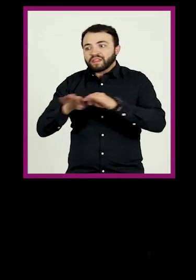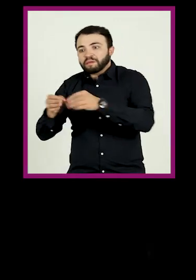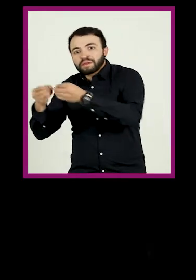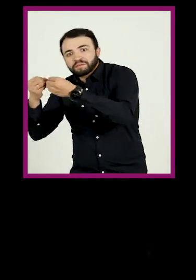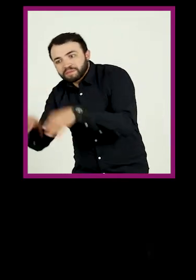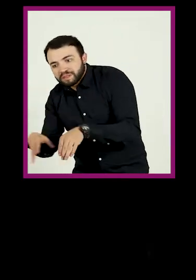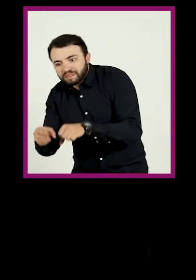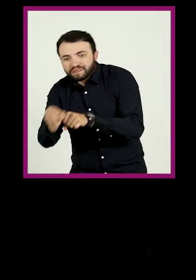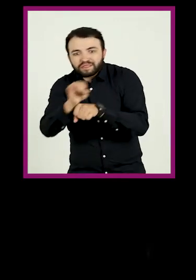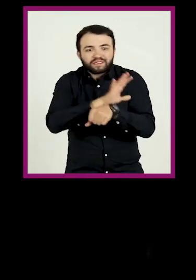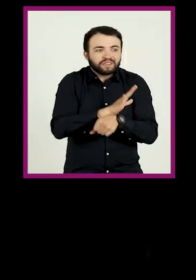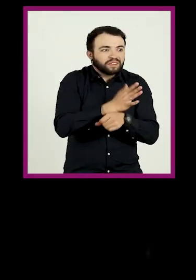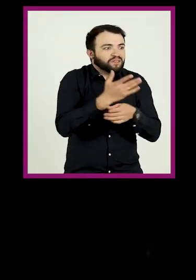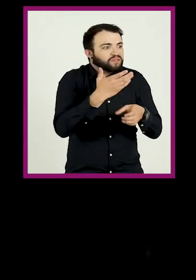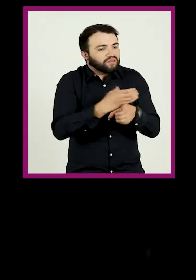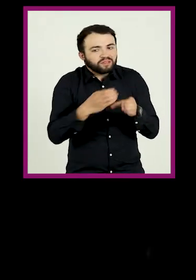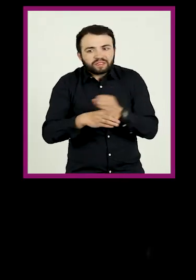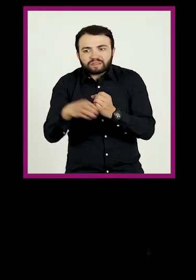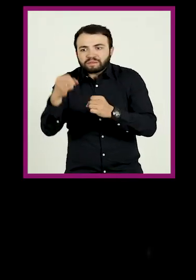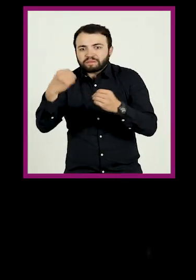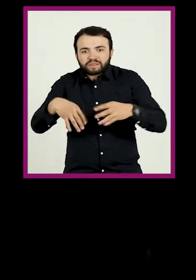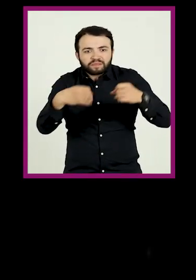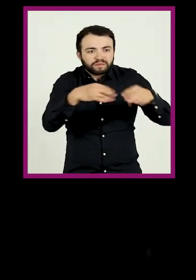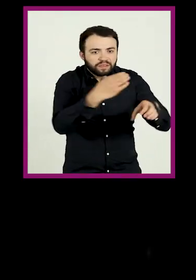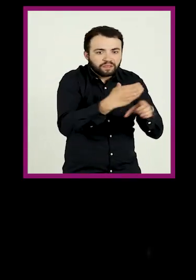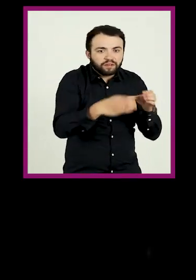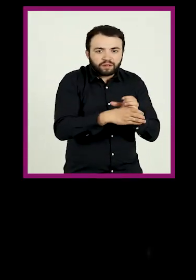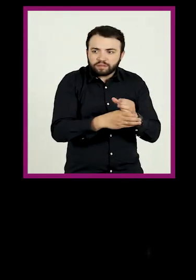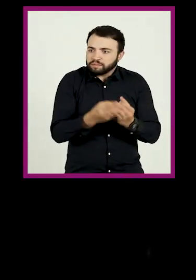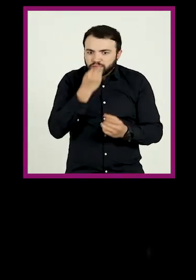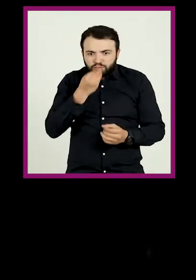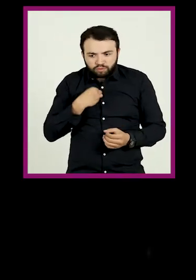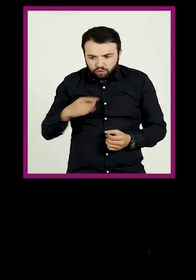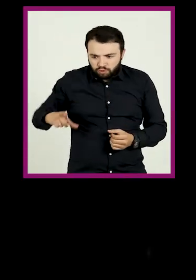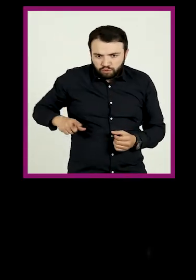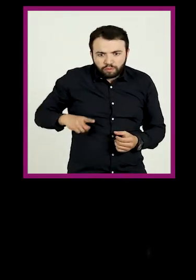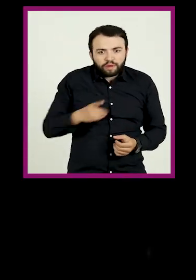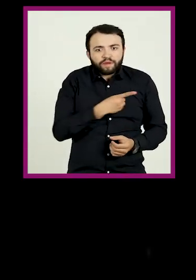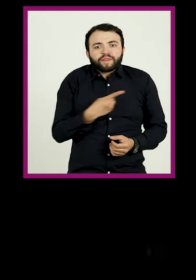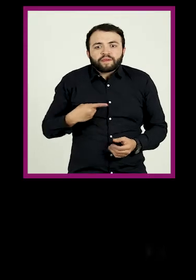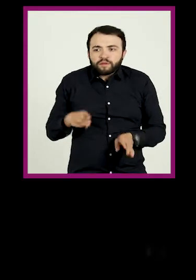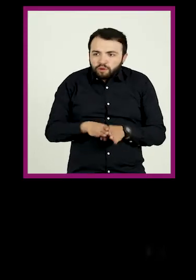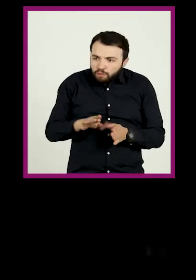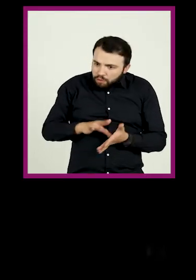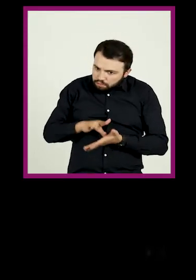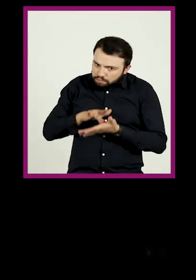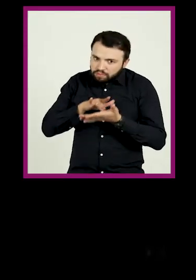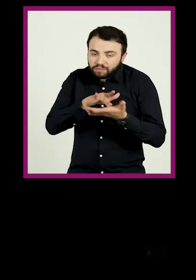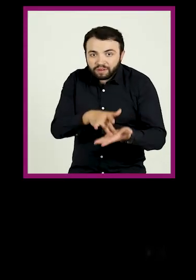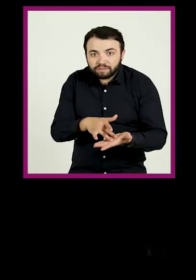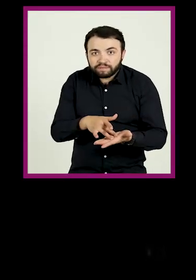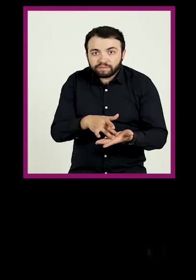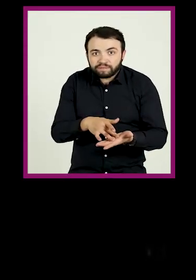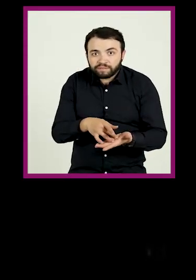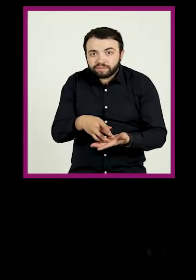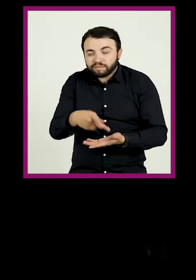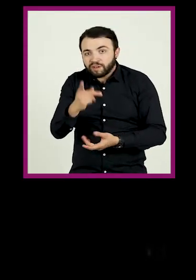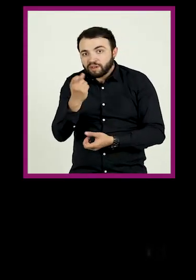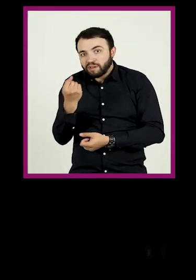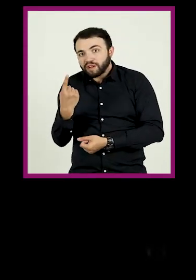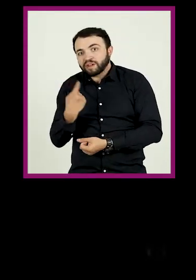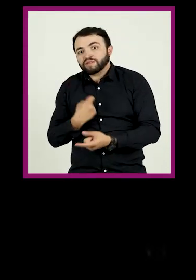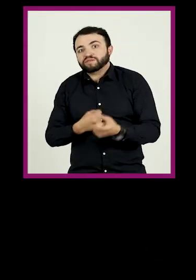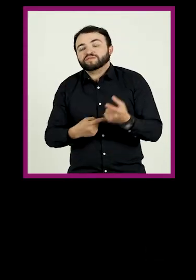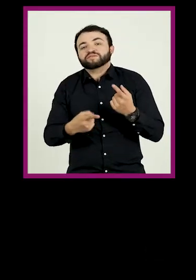los que han perdido sus trabajos debido a la pandemia. Son cosas que sí se pueden hacer, pero con un